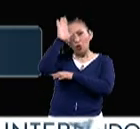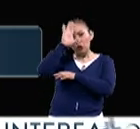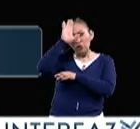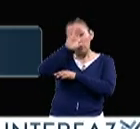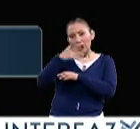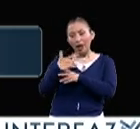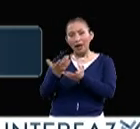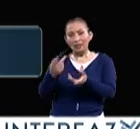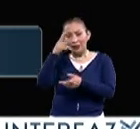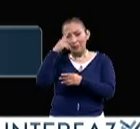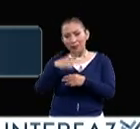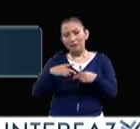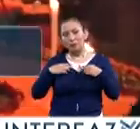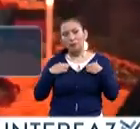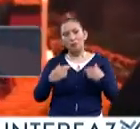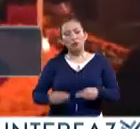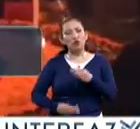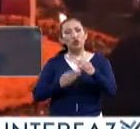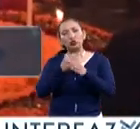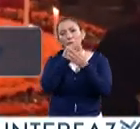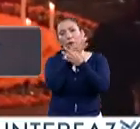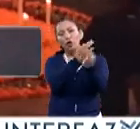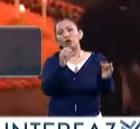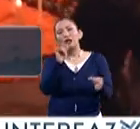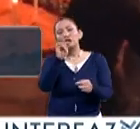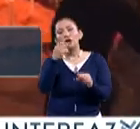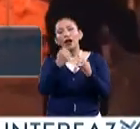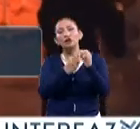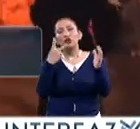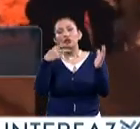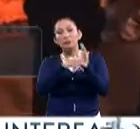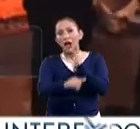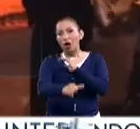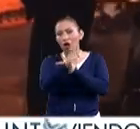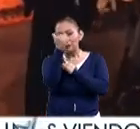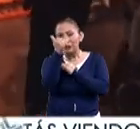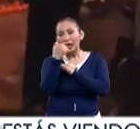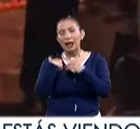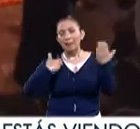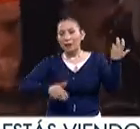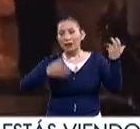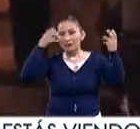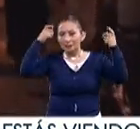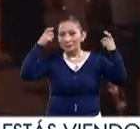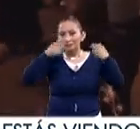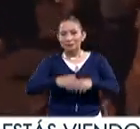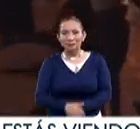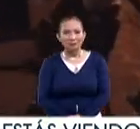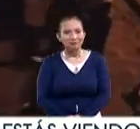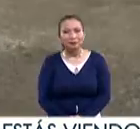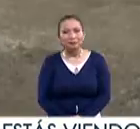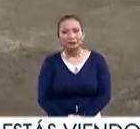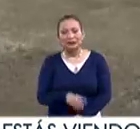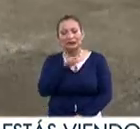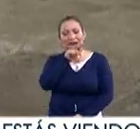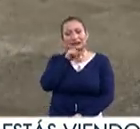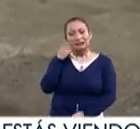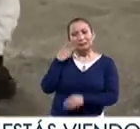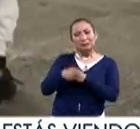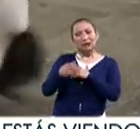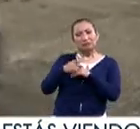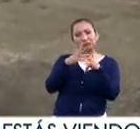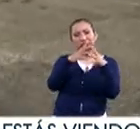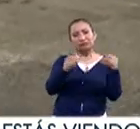Cultural Inmaterial de la Humanidad, declarada por la UNESCO en el año 2011, el mariachi. Preocupado por las amenazas